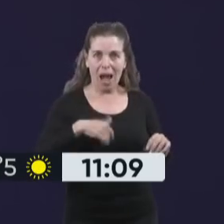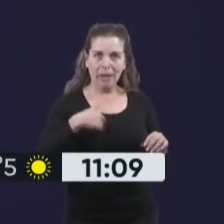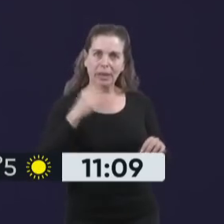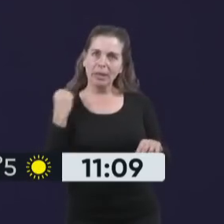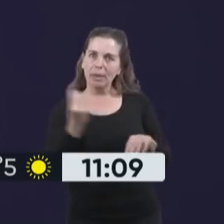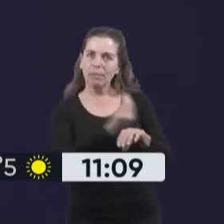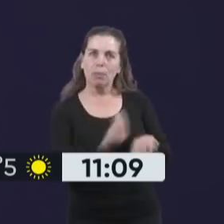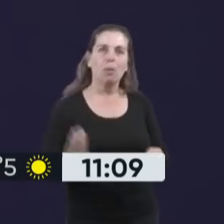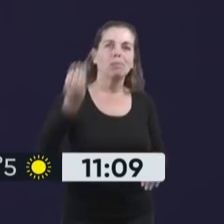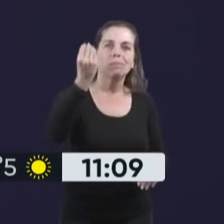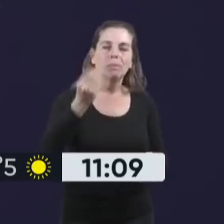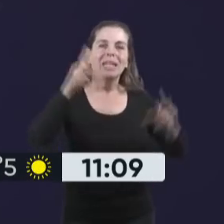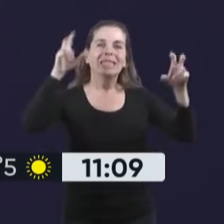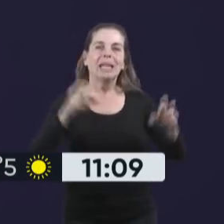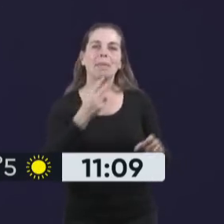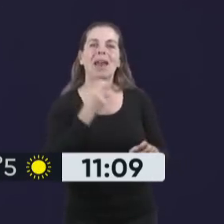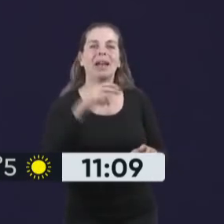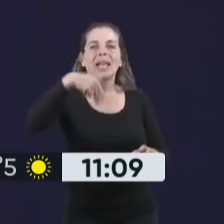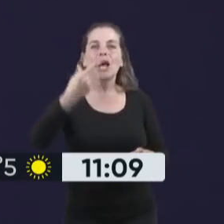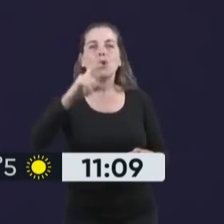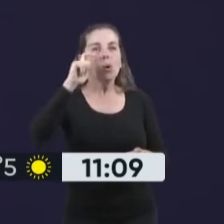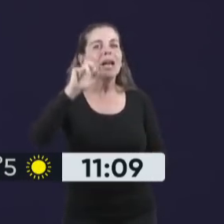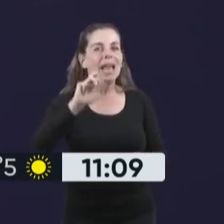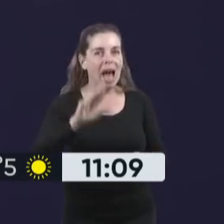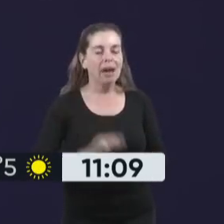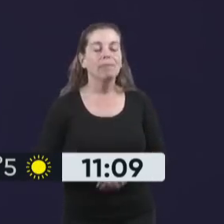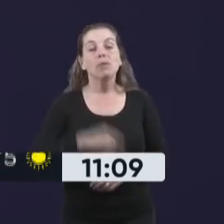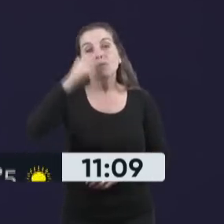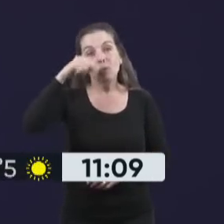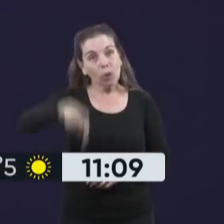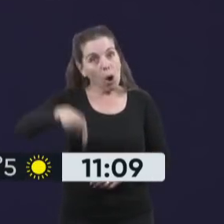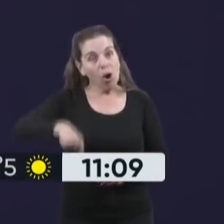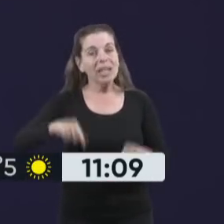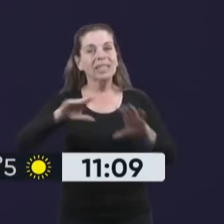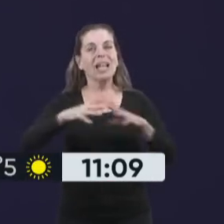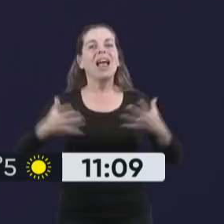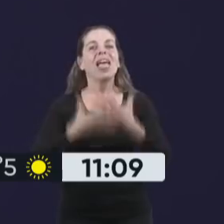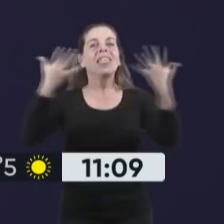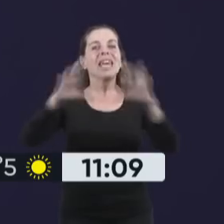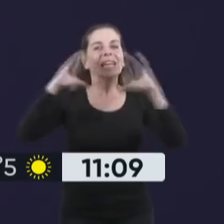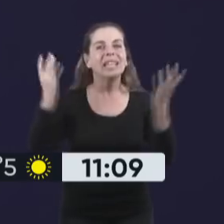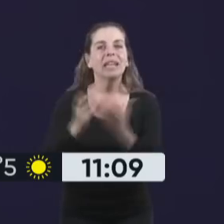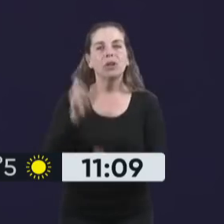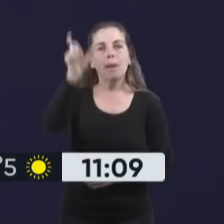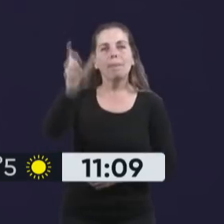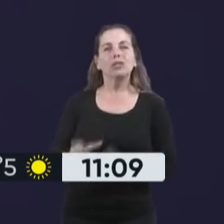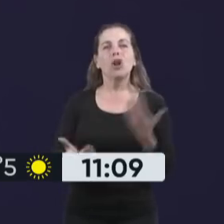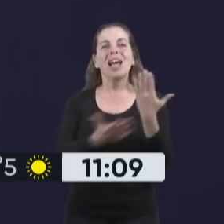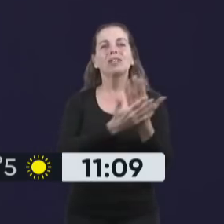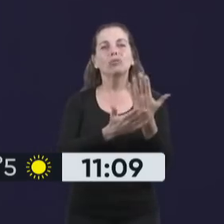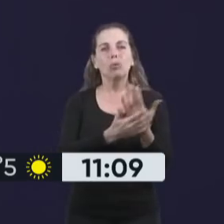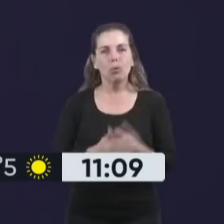ámbito nuclear. Por último, hoy es el Día Internacional del Zurdo.